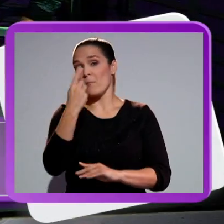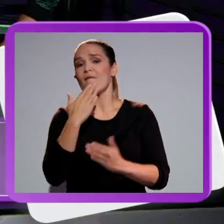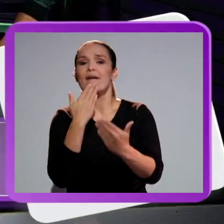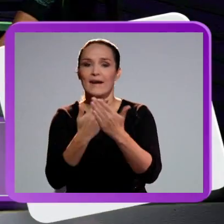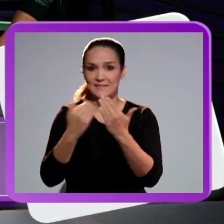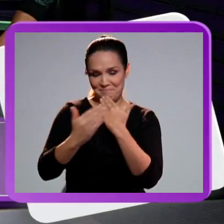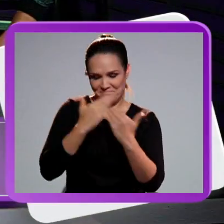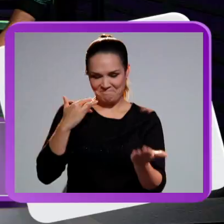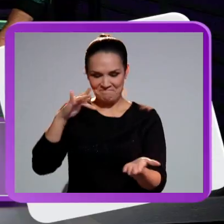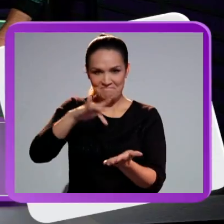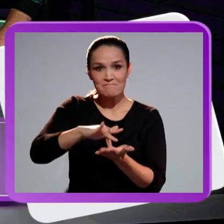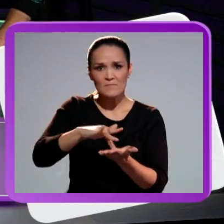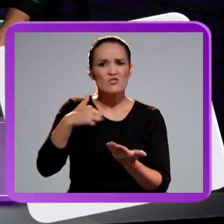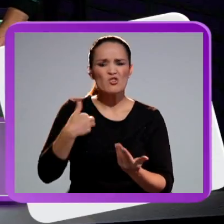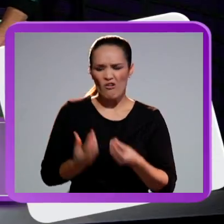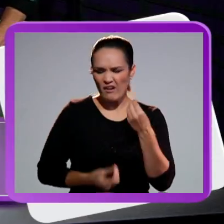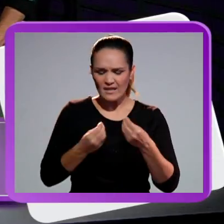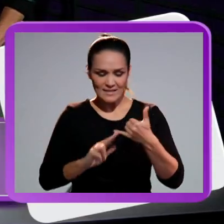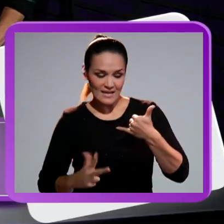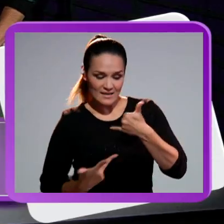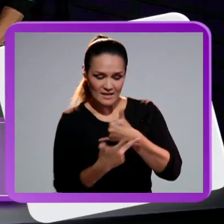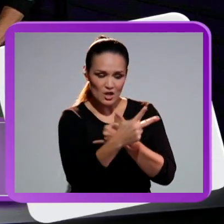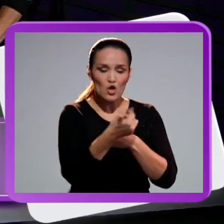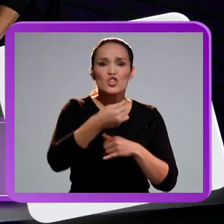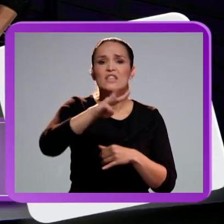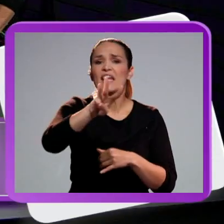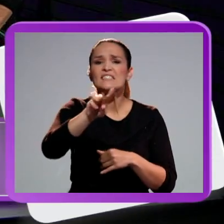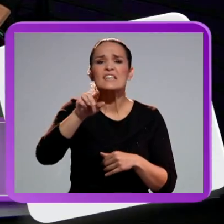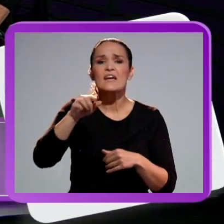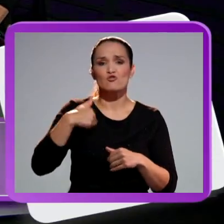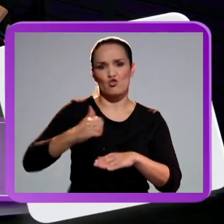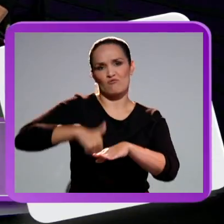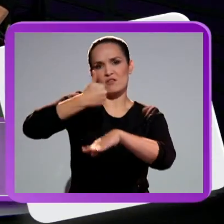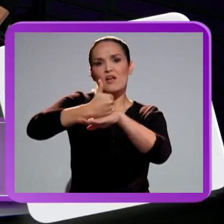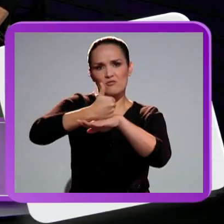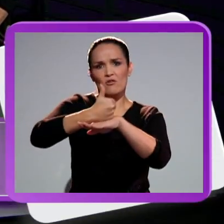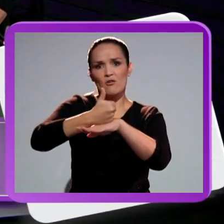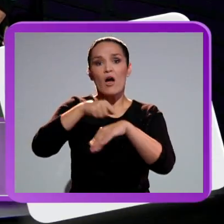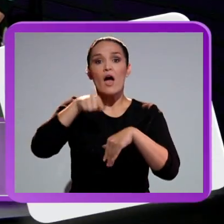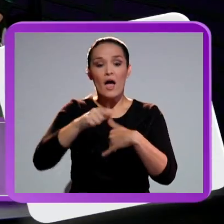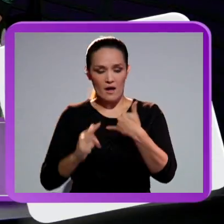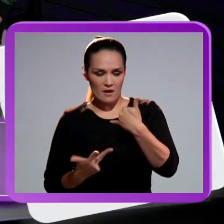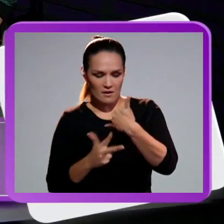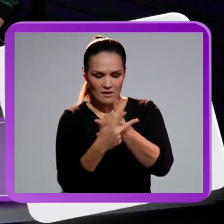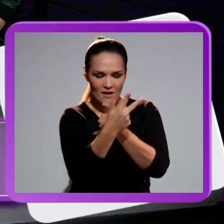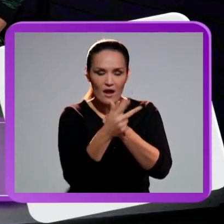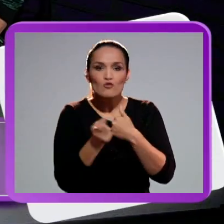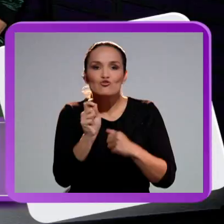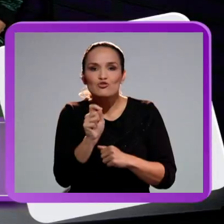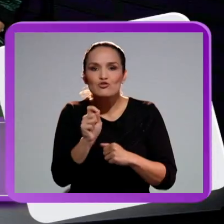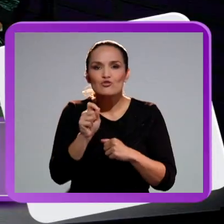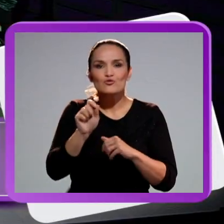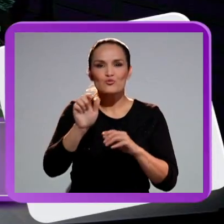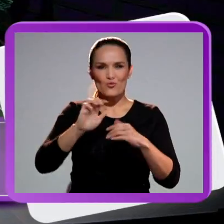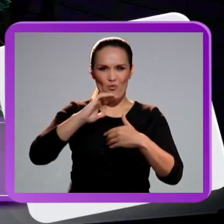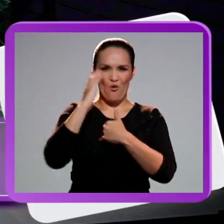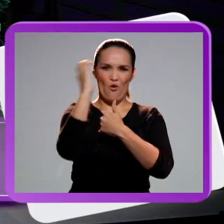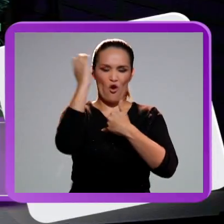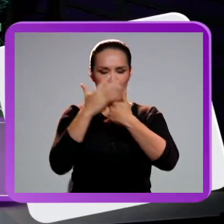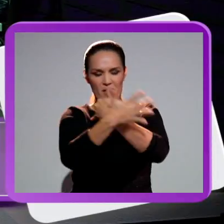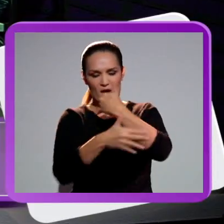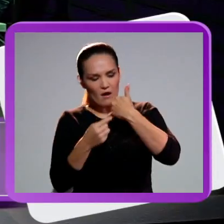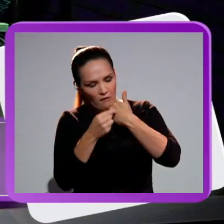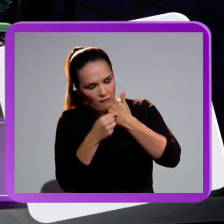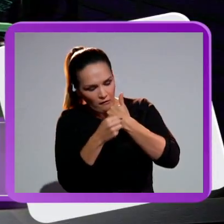el programa es dirigir Región 13. Región 13 es un programa que se dedica a mostrar lo mejor de los 9 departamentos de la región centro del país o de la